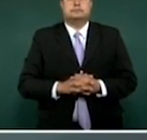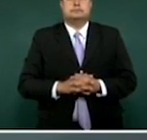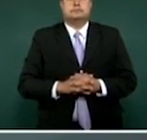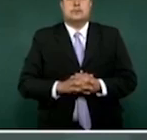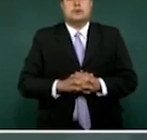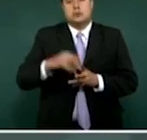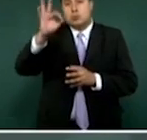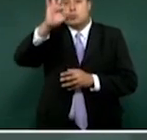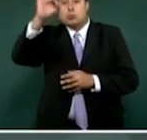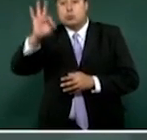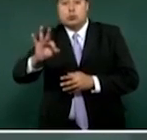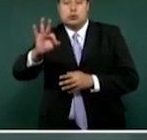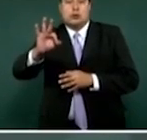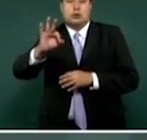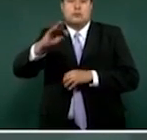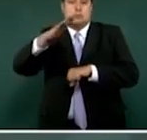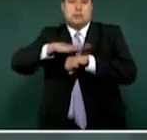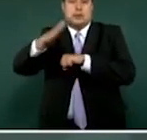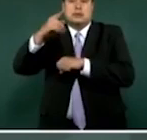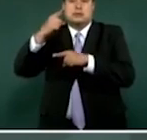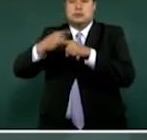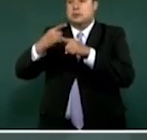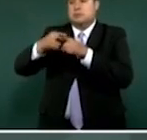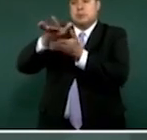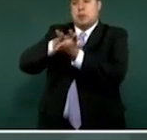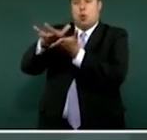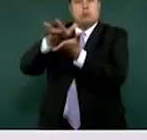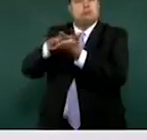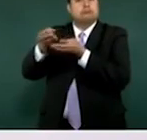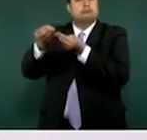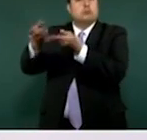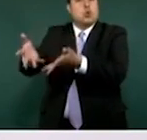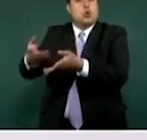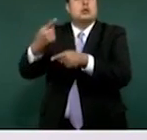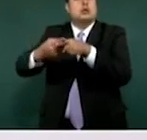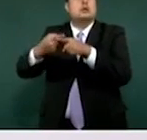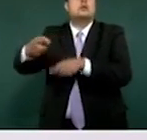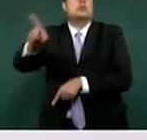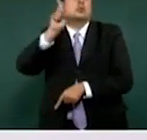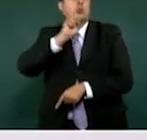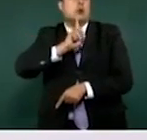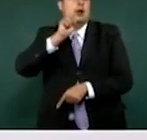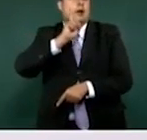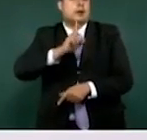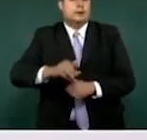Porcentaje mayor de los que reciben apoyo son mujeres,